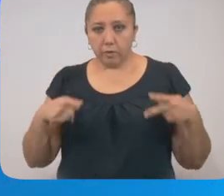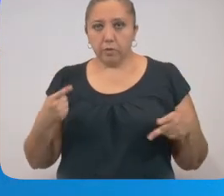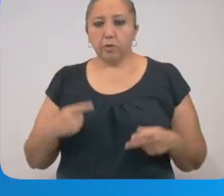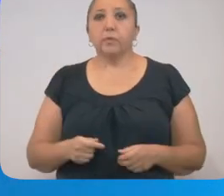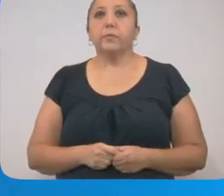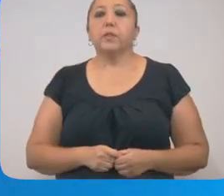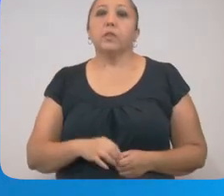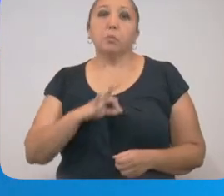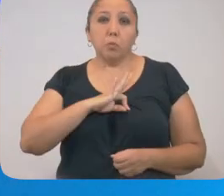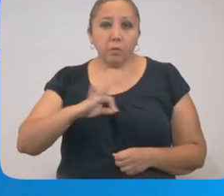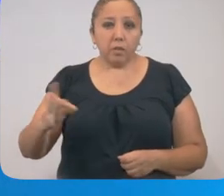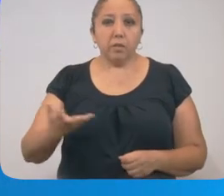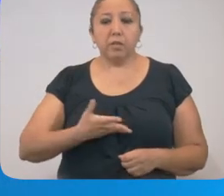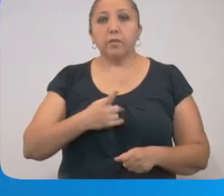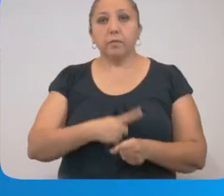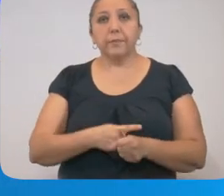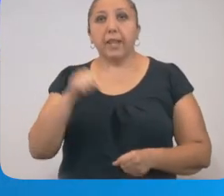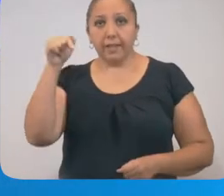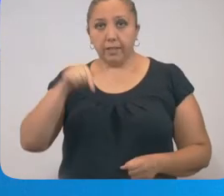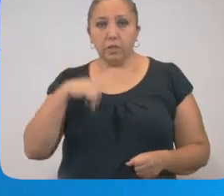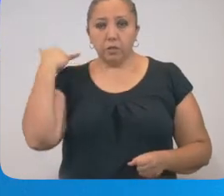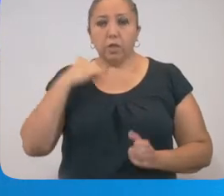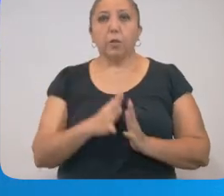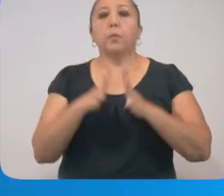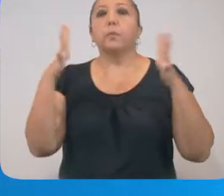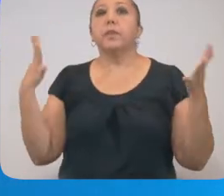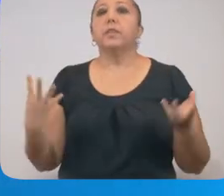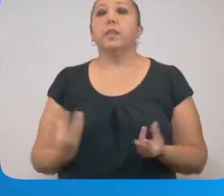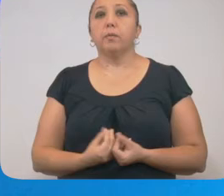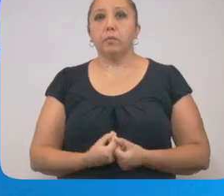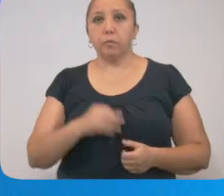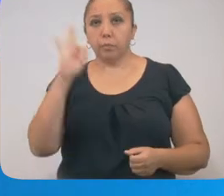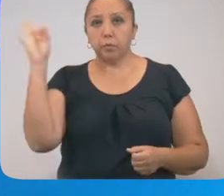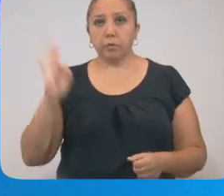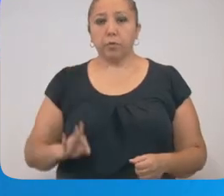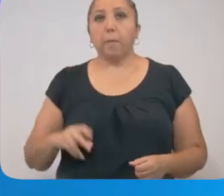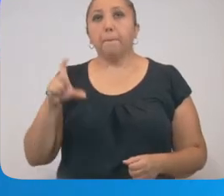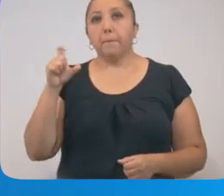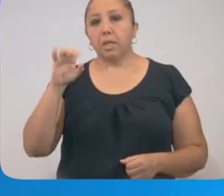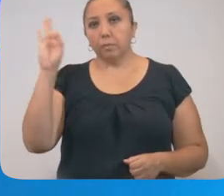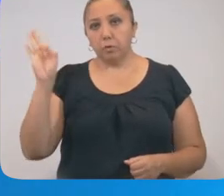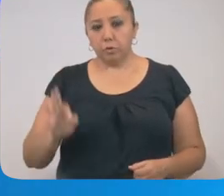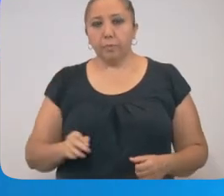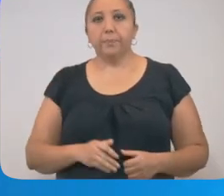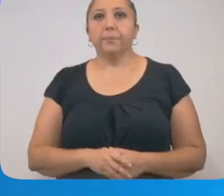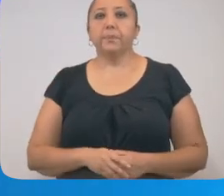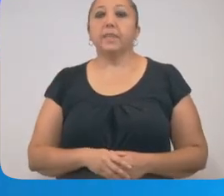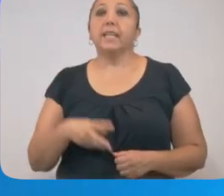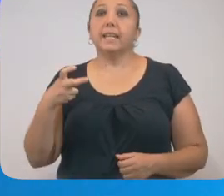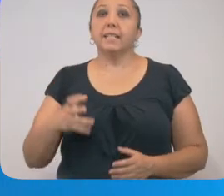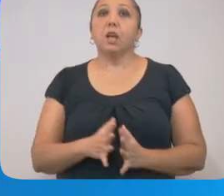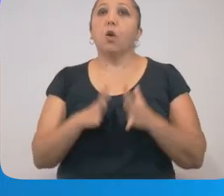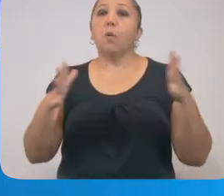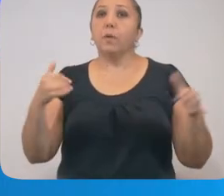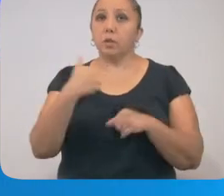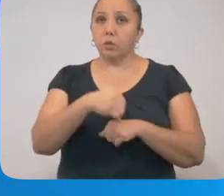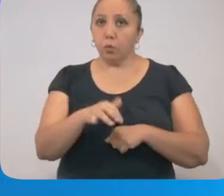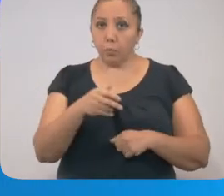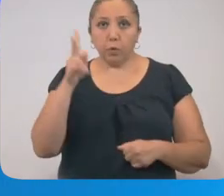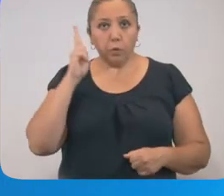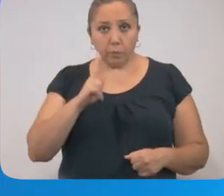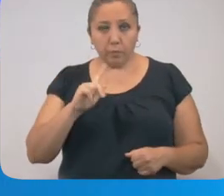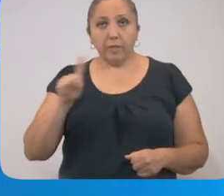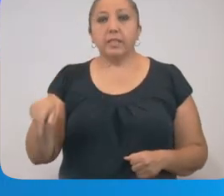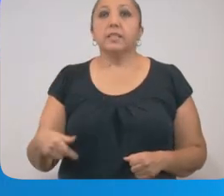sintomáticos sospechosos y en Yucatán hemos duplicado ese porcentaje hasta en un 20%. Este aumento de número de pruebas